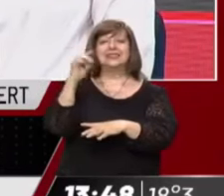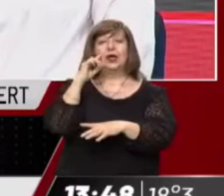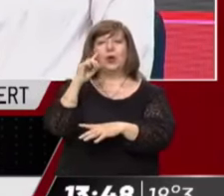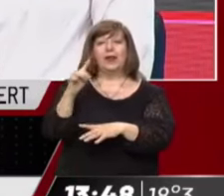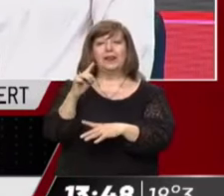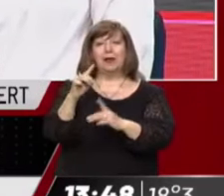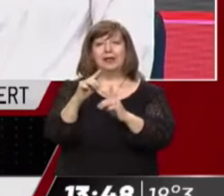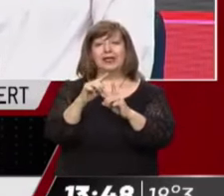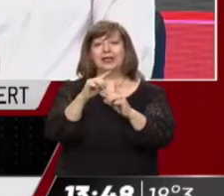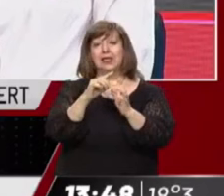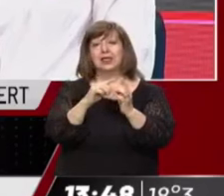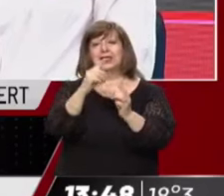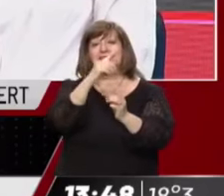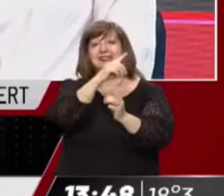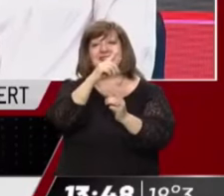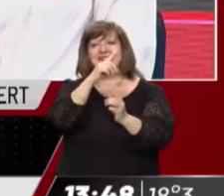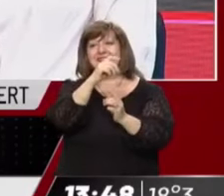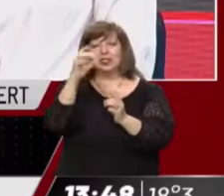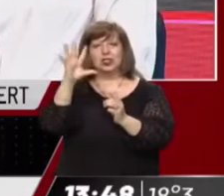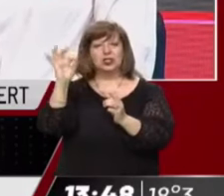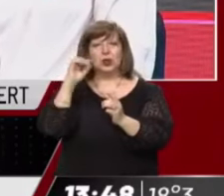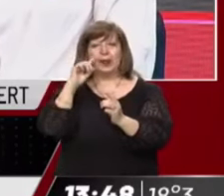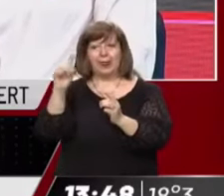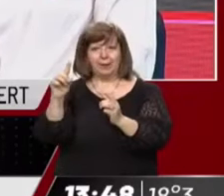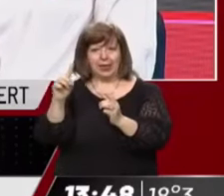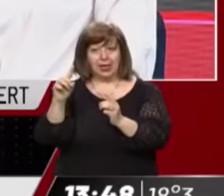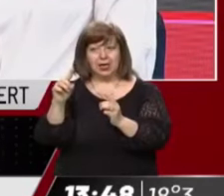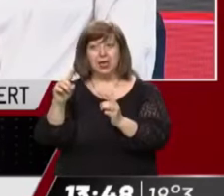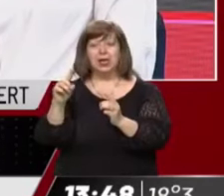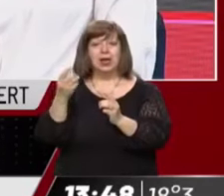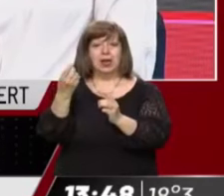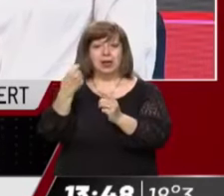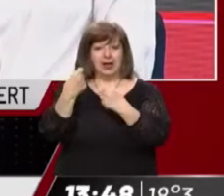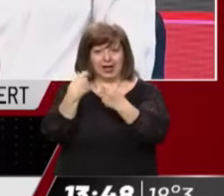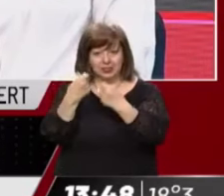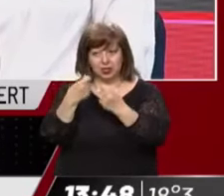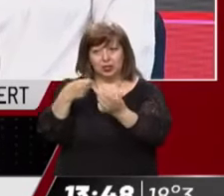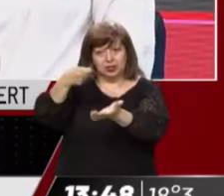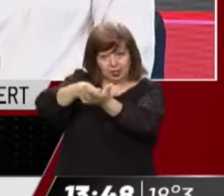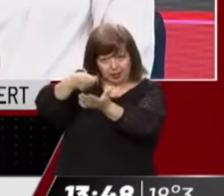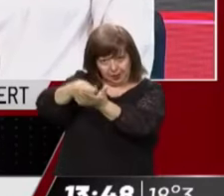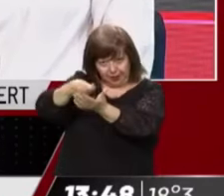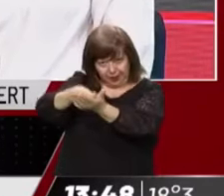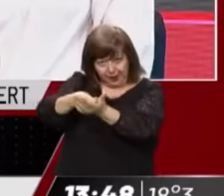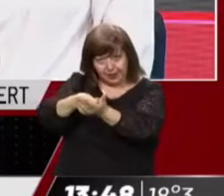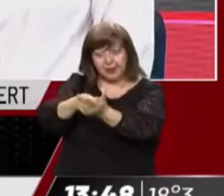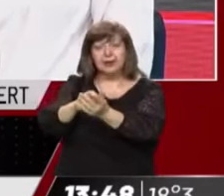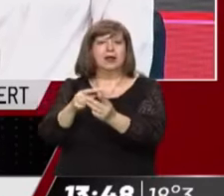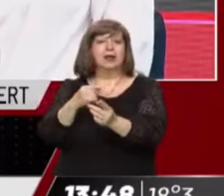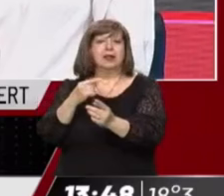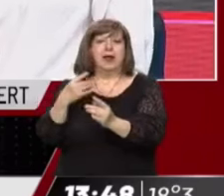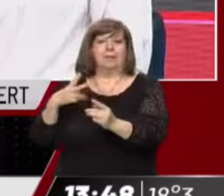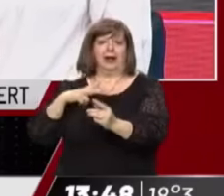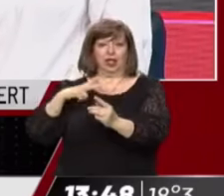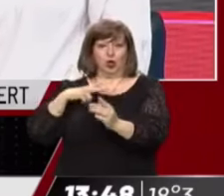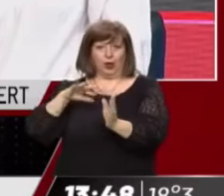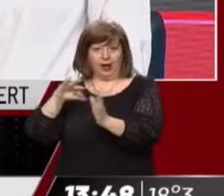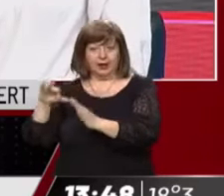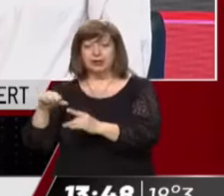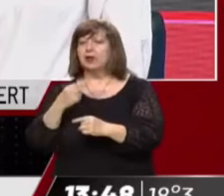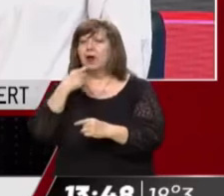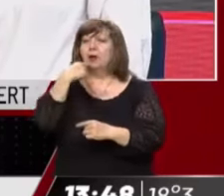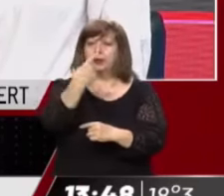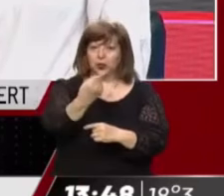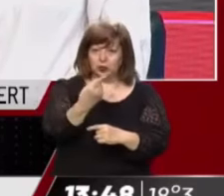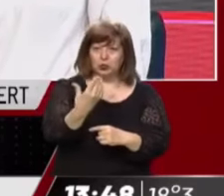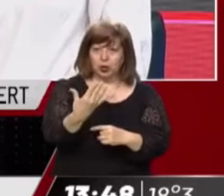150,000 pesos para sacar un árbol han pedido algún tipo de presupuesto alguien le acercó algo este valor como para sacar el árbol cortarlo